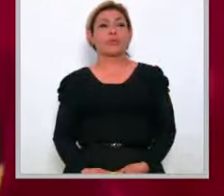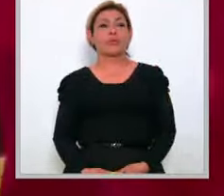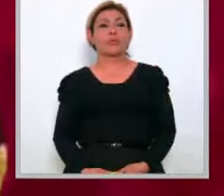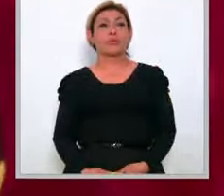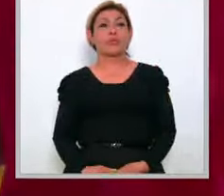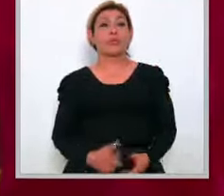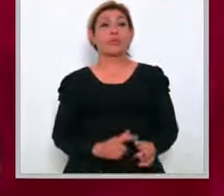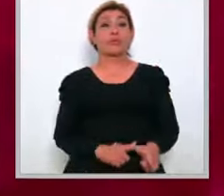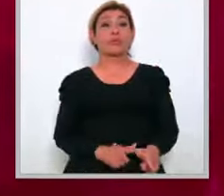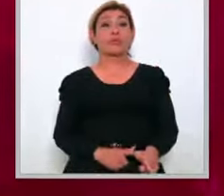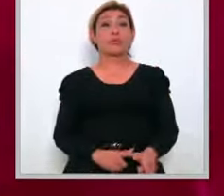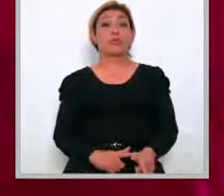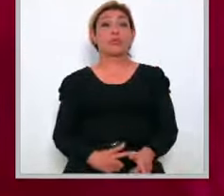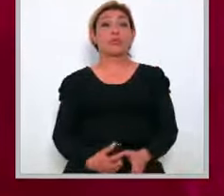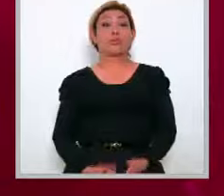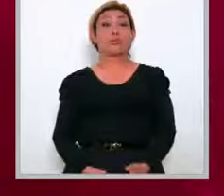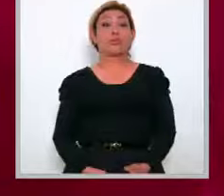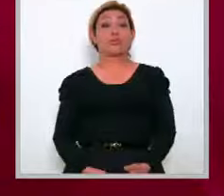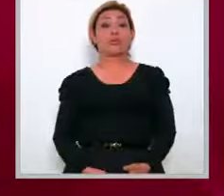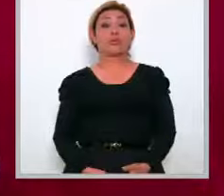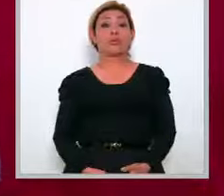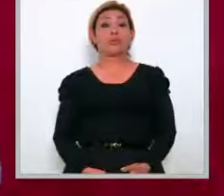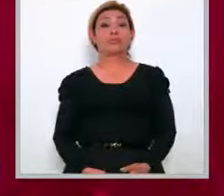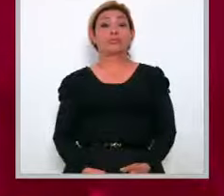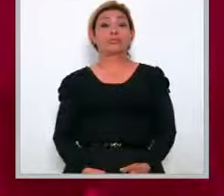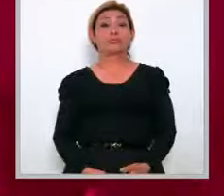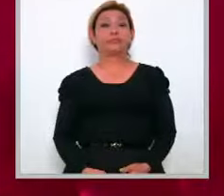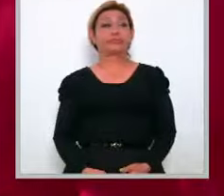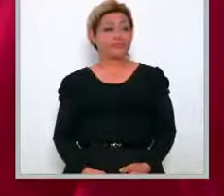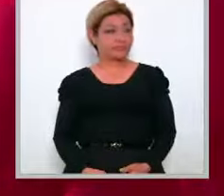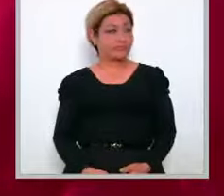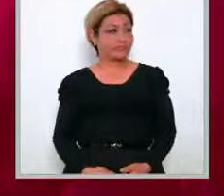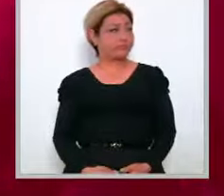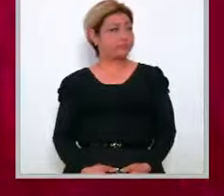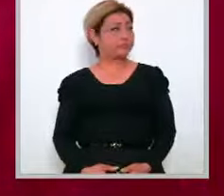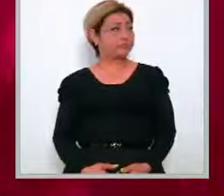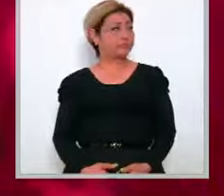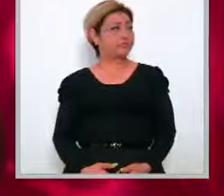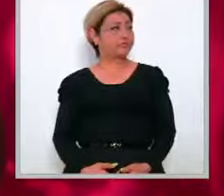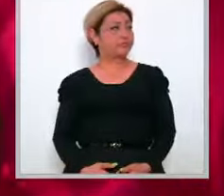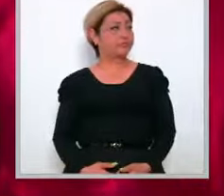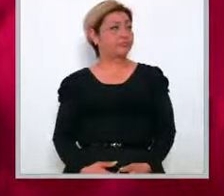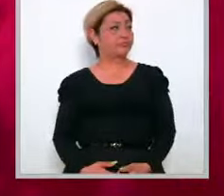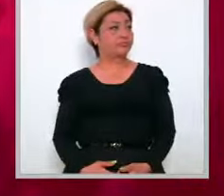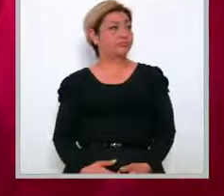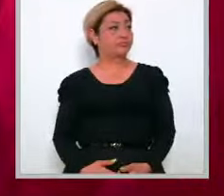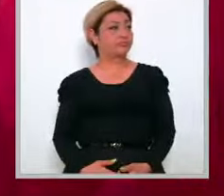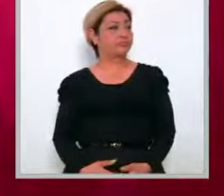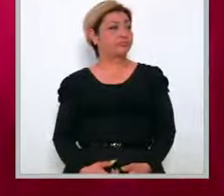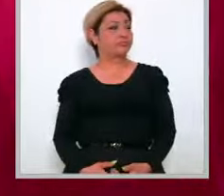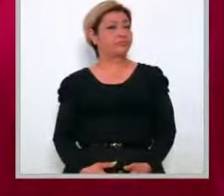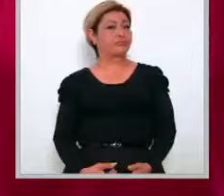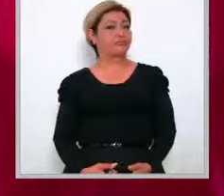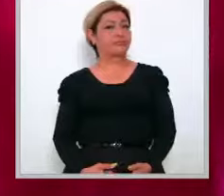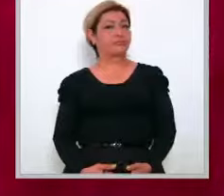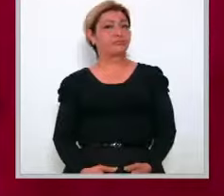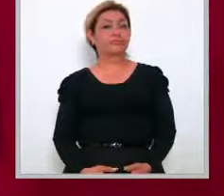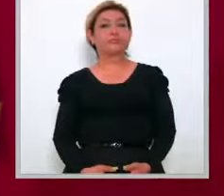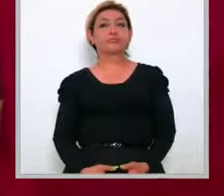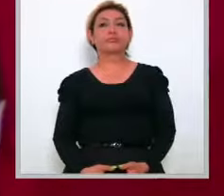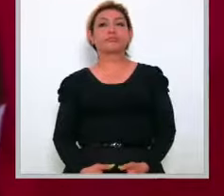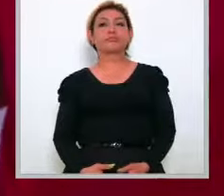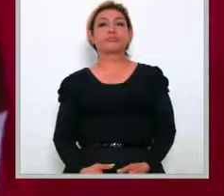Tachi, fuerte, eso. Ahora sí, Tachi, él viene desde muy, muy lejano, les dije,